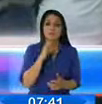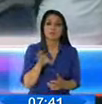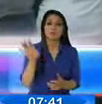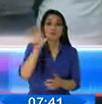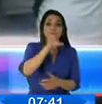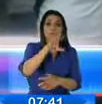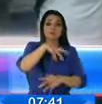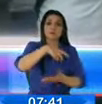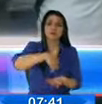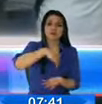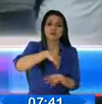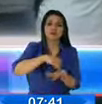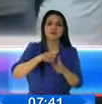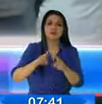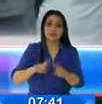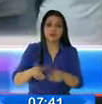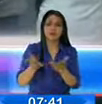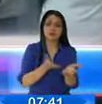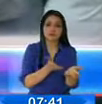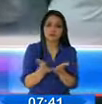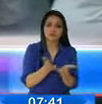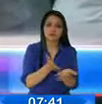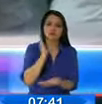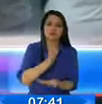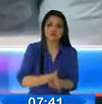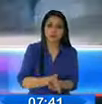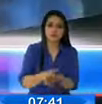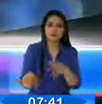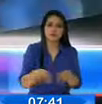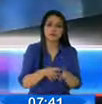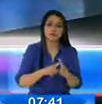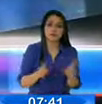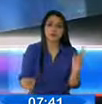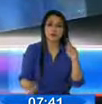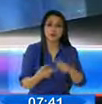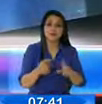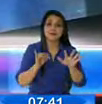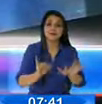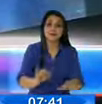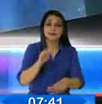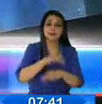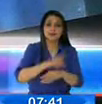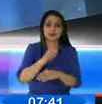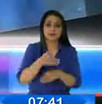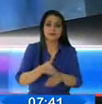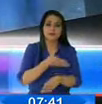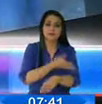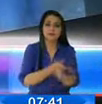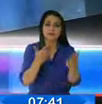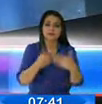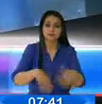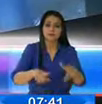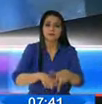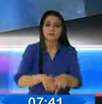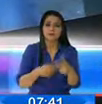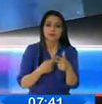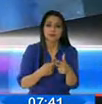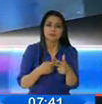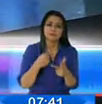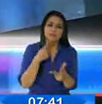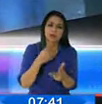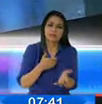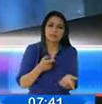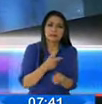Manabí y algunas otras sí han suspendido sus actividades, pero se prevé que no sea hasta las 6 de la tarde, sino un poco antes, como un poco medida de